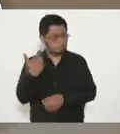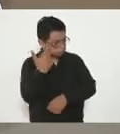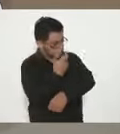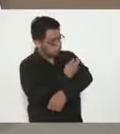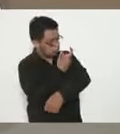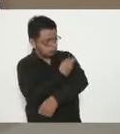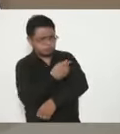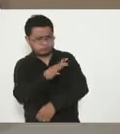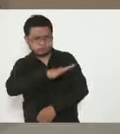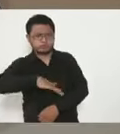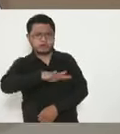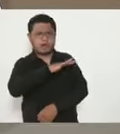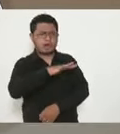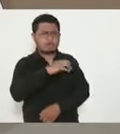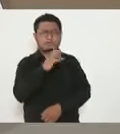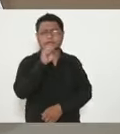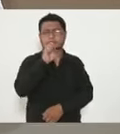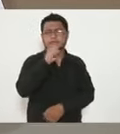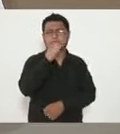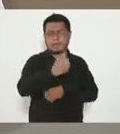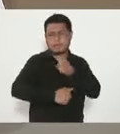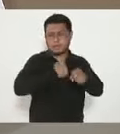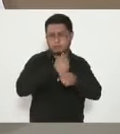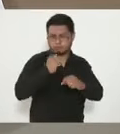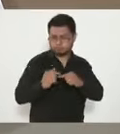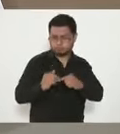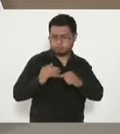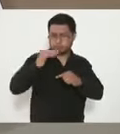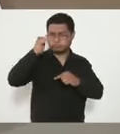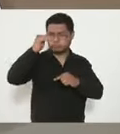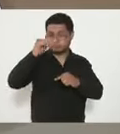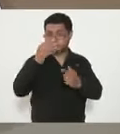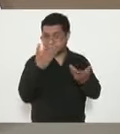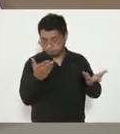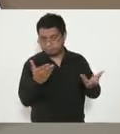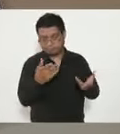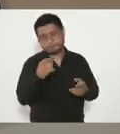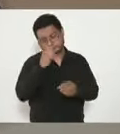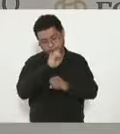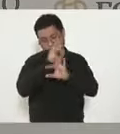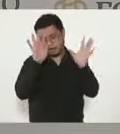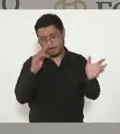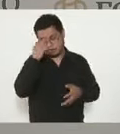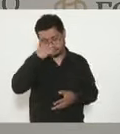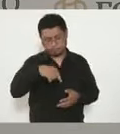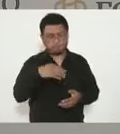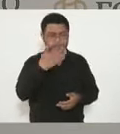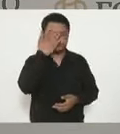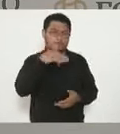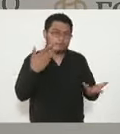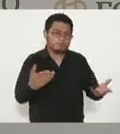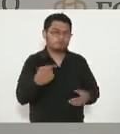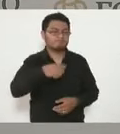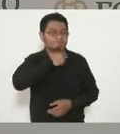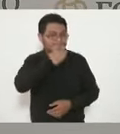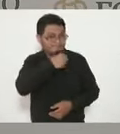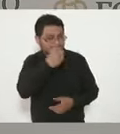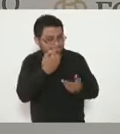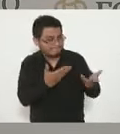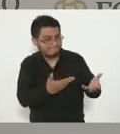a mayores de 60 años, incluyendo desde luego ancianos respetables, vamos